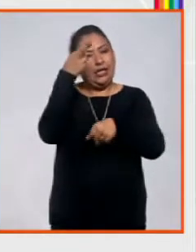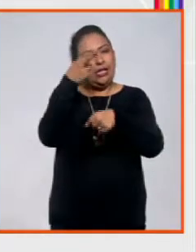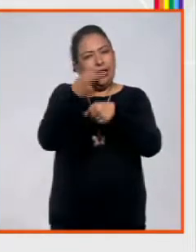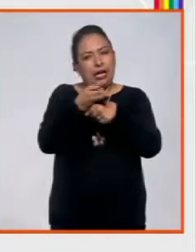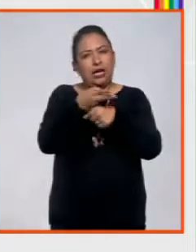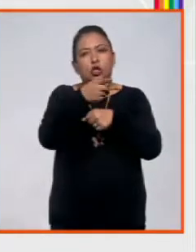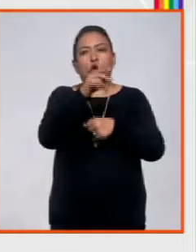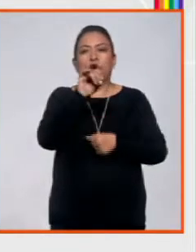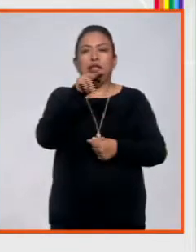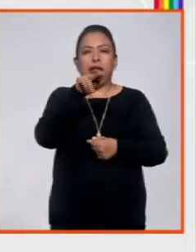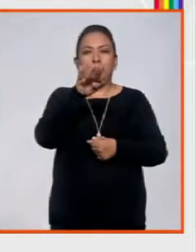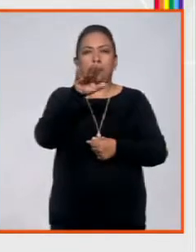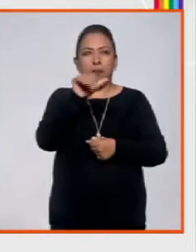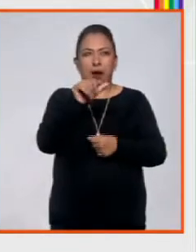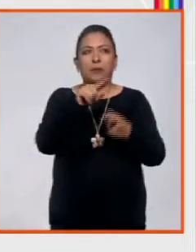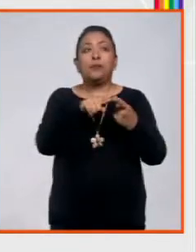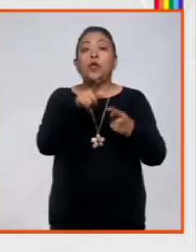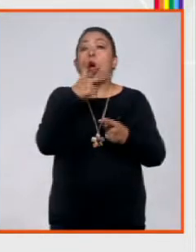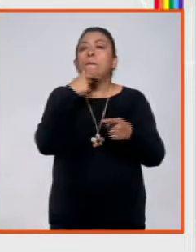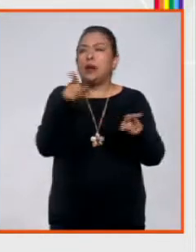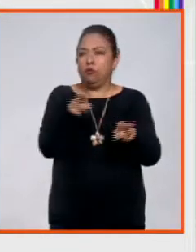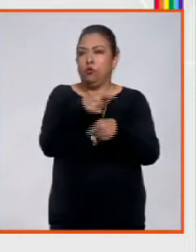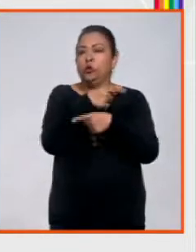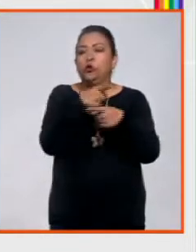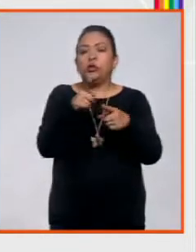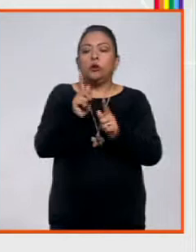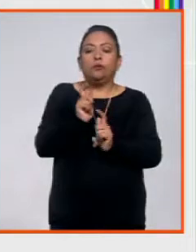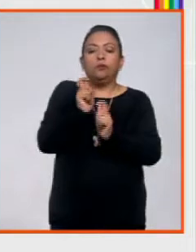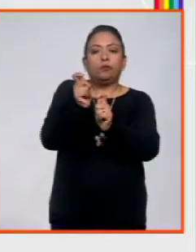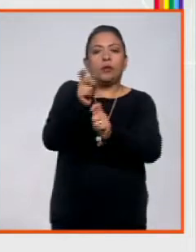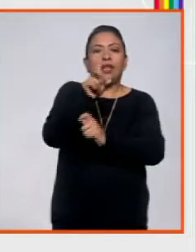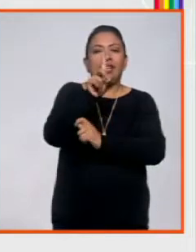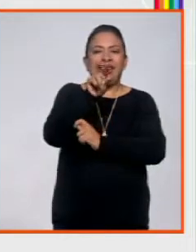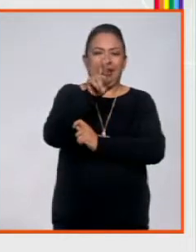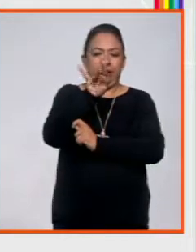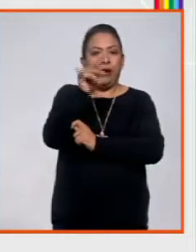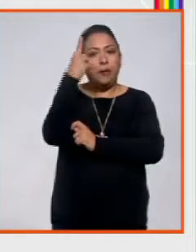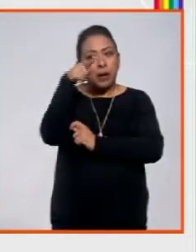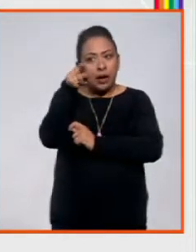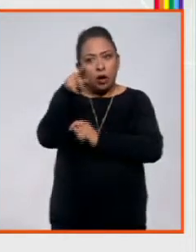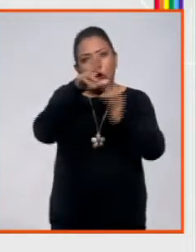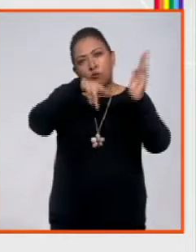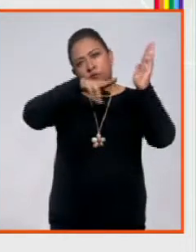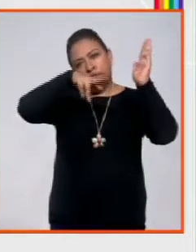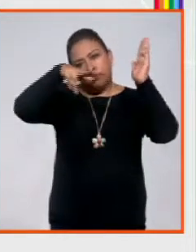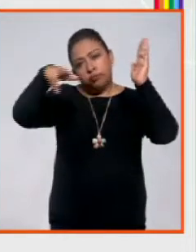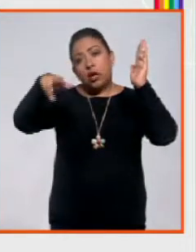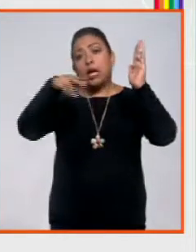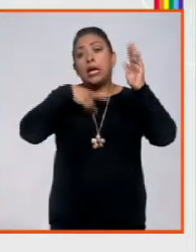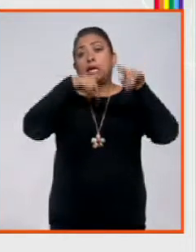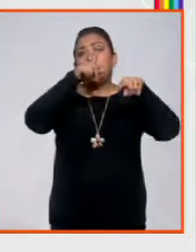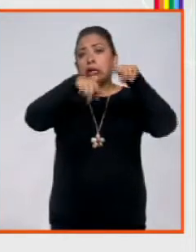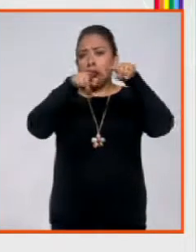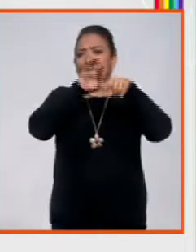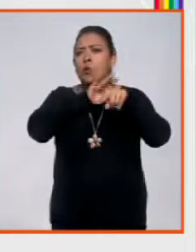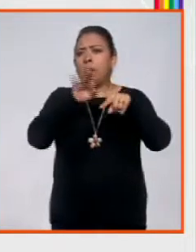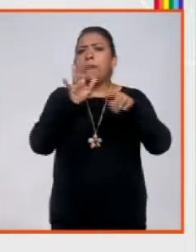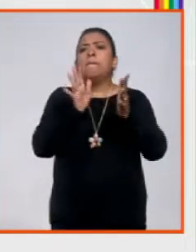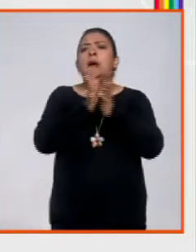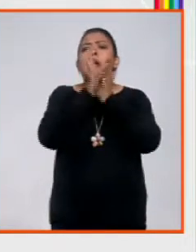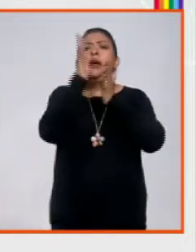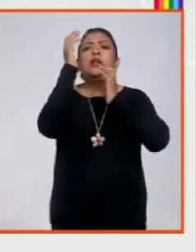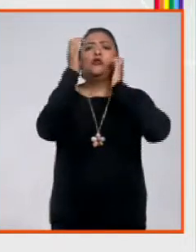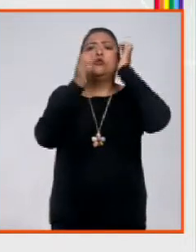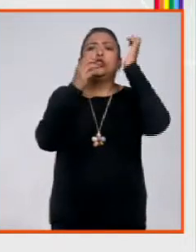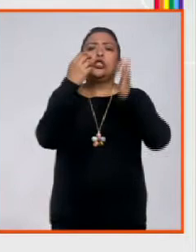del inba el músico carlos chavez comisión a diego rivera para que haga un mural desmontable que participe en una